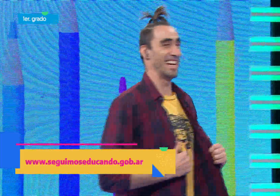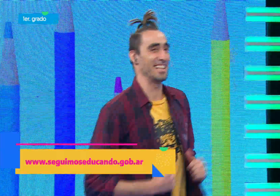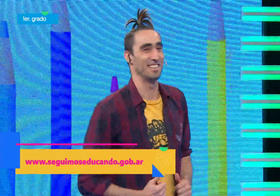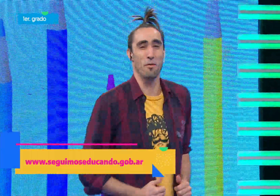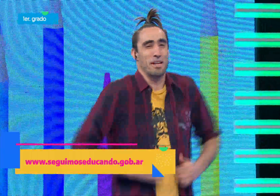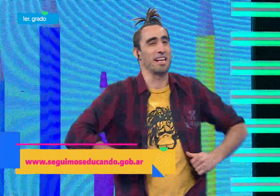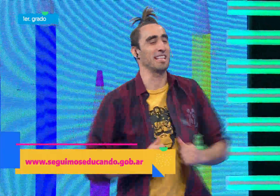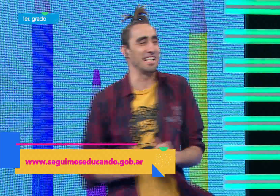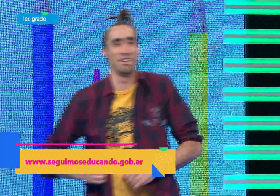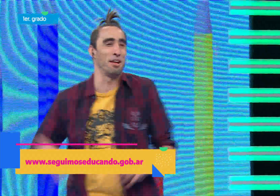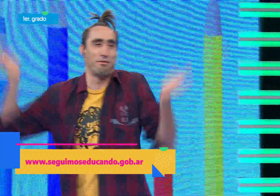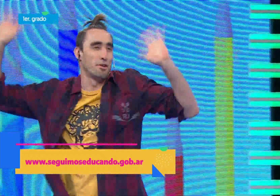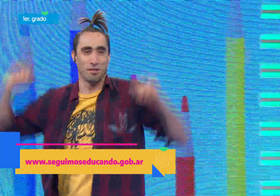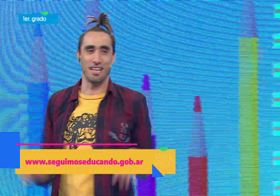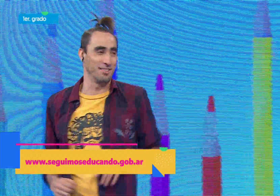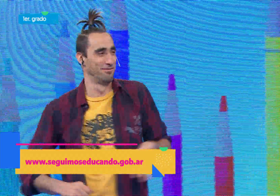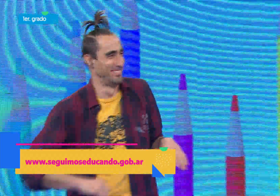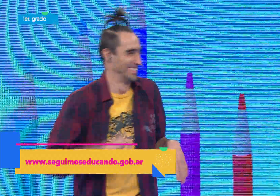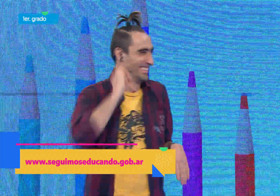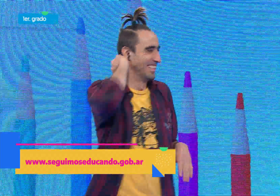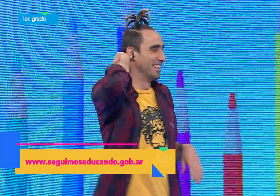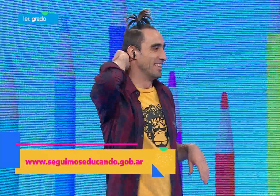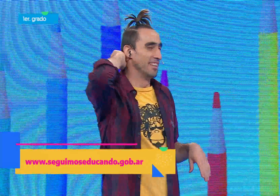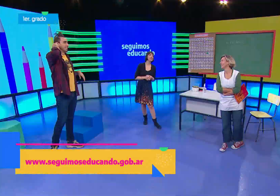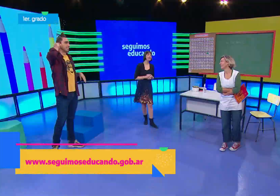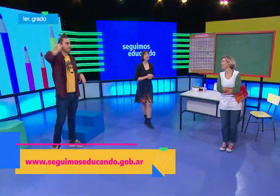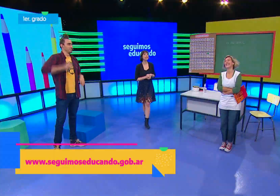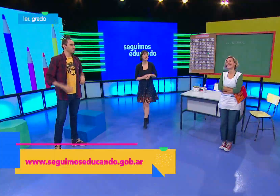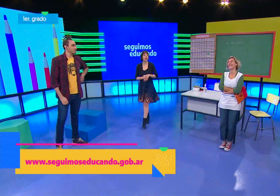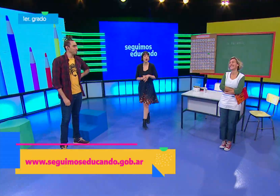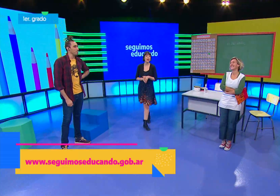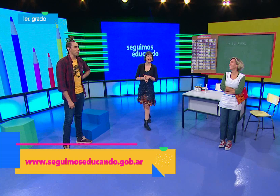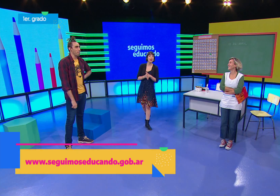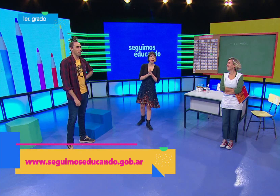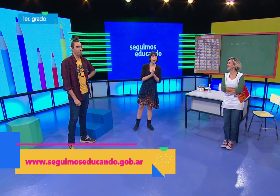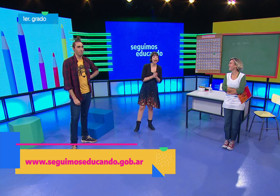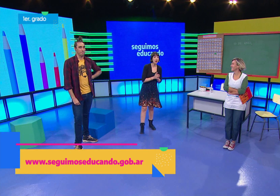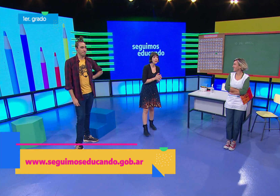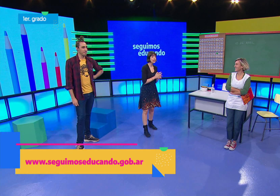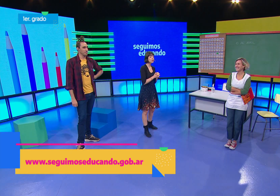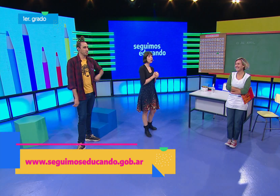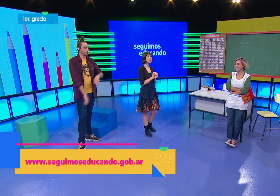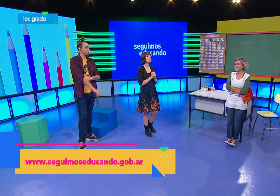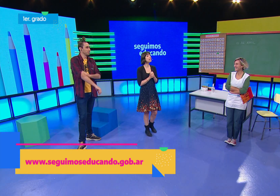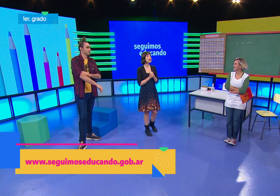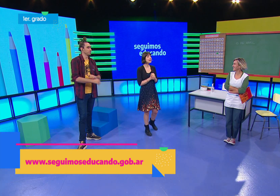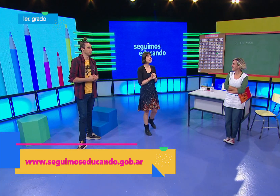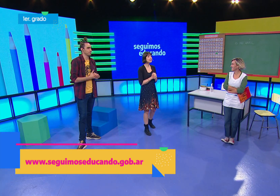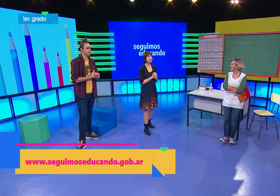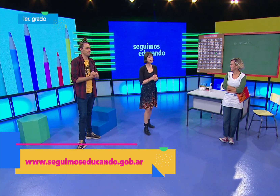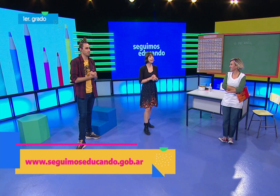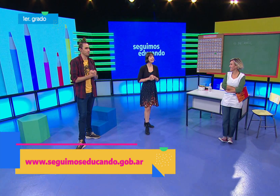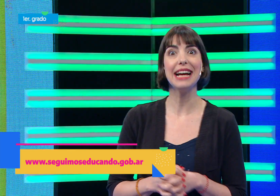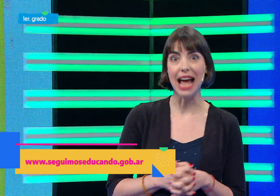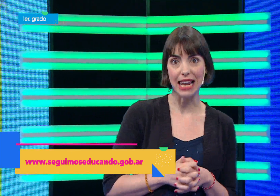Me encanta, perfecto. No, porque quería salir en todas las fotos, ¿eh? Bueno, sigan mandando arroba canal pacapaca, arroba seguimos educando y las